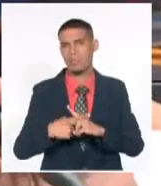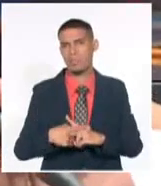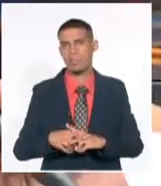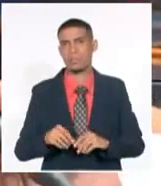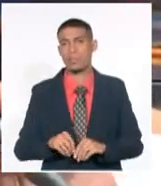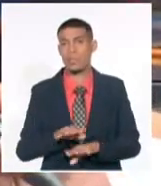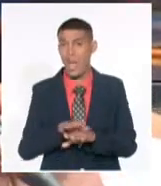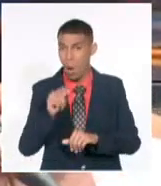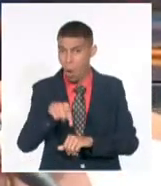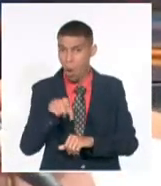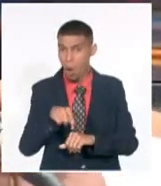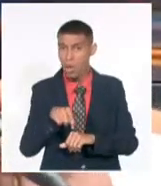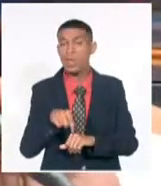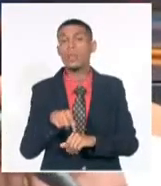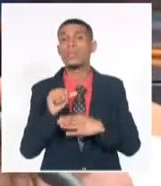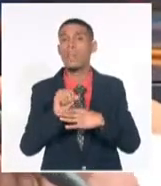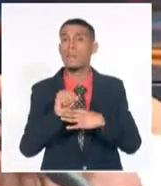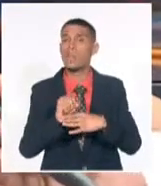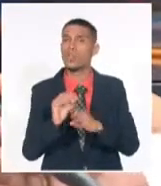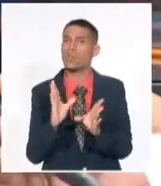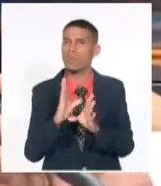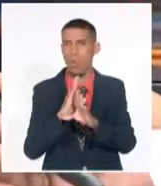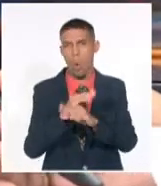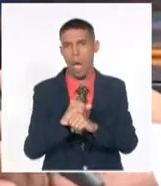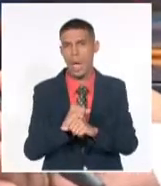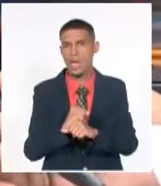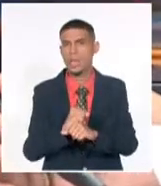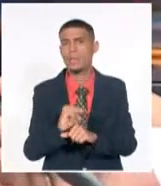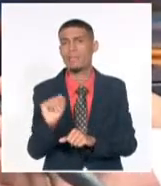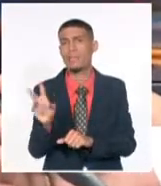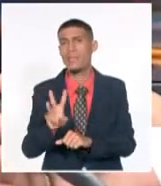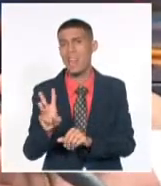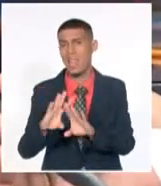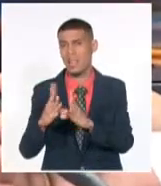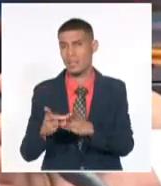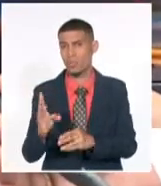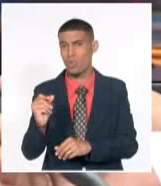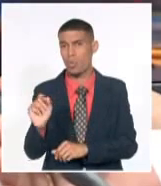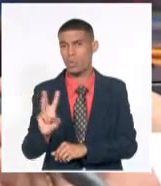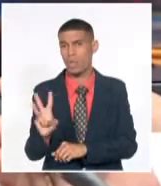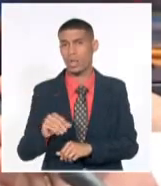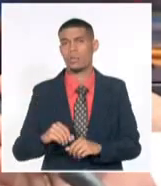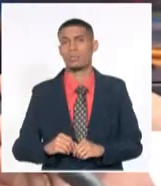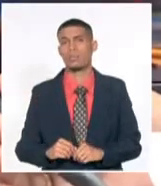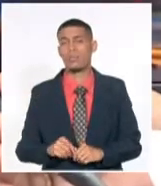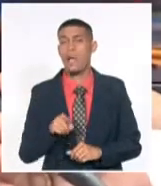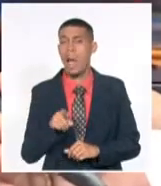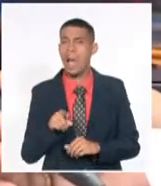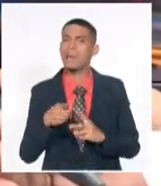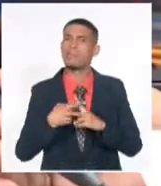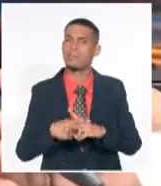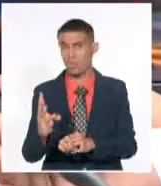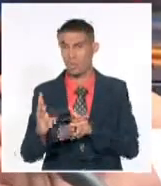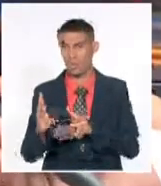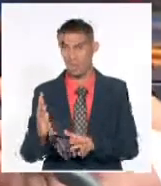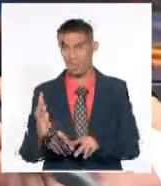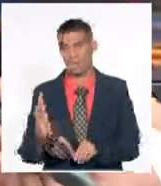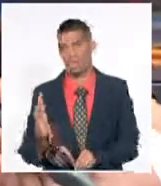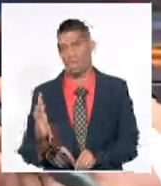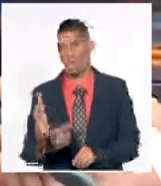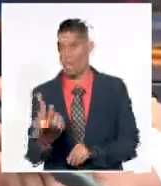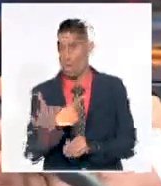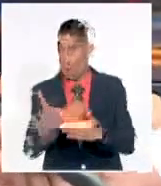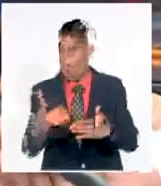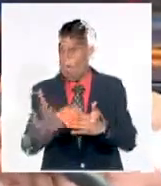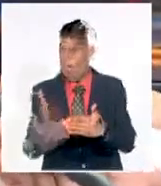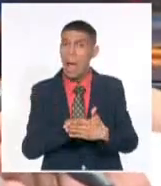fuera de servicio la unidad número 3es de la temol esp enf es uno de los puntales de la generación base del sistema sin embargo no estamos pronosticando